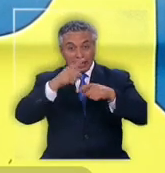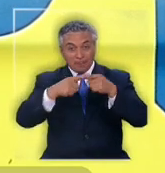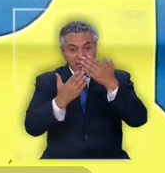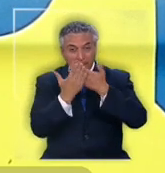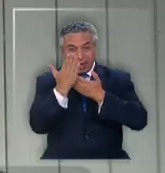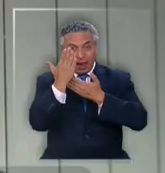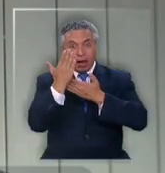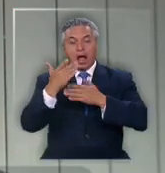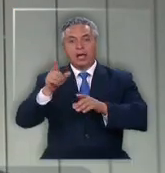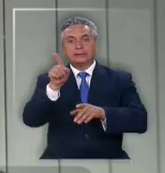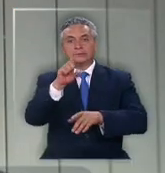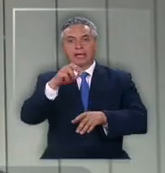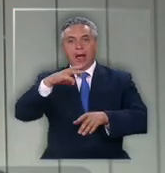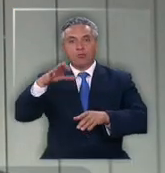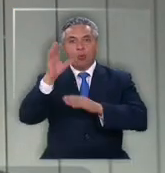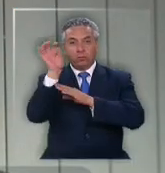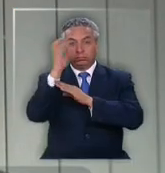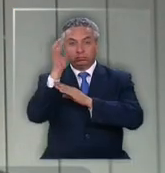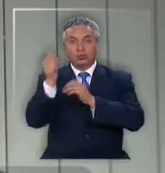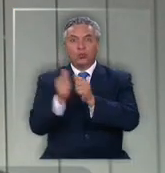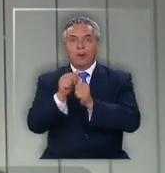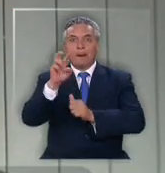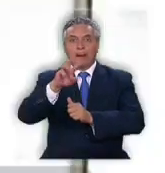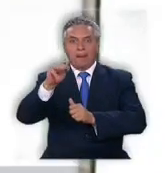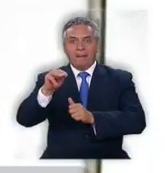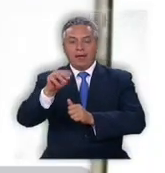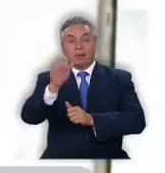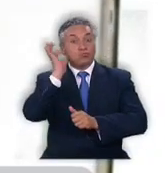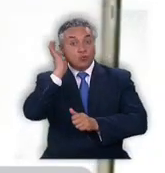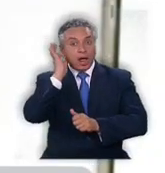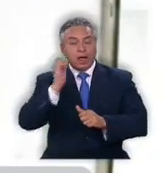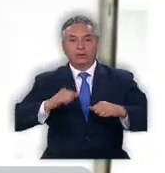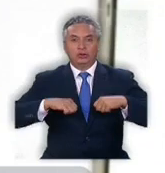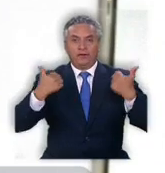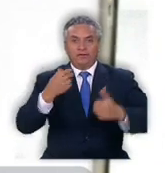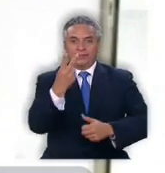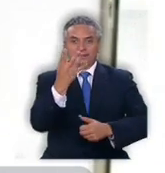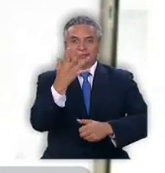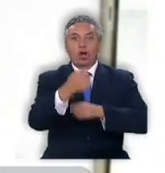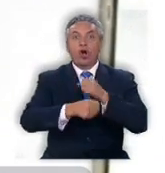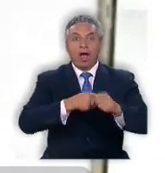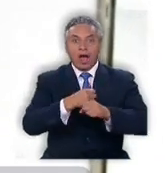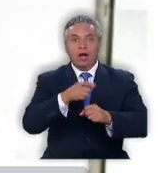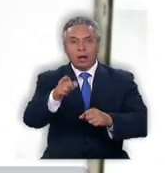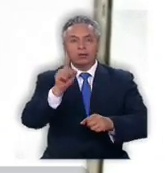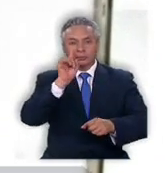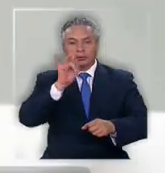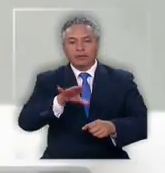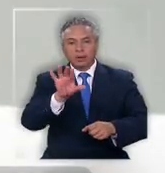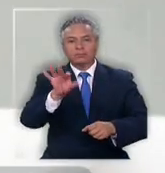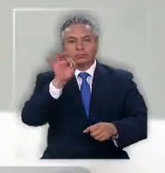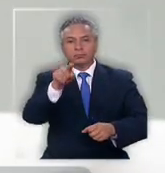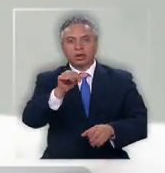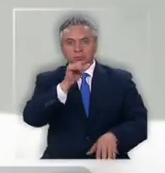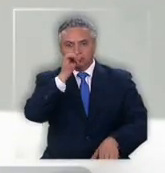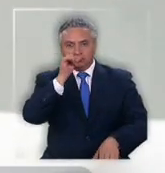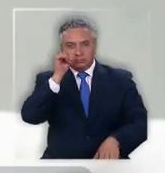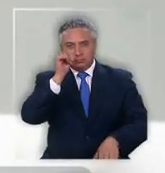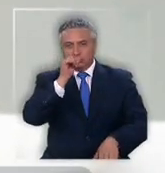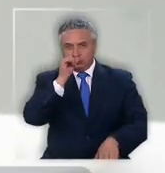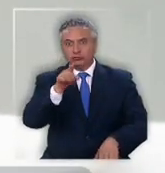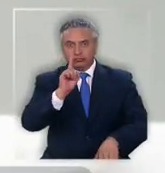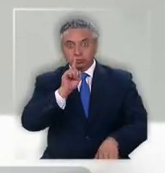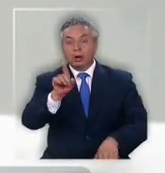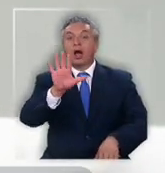samu al hospital junto a sus padres la joven madre de 25 años tenía antecedentes de consumo de drogas por lo que se le avisó